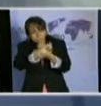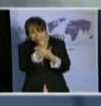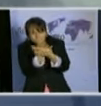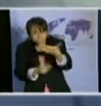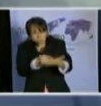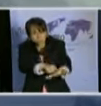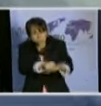estamos en nuestro país.